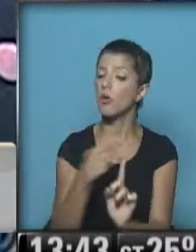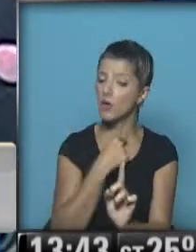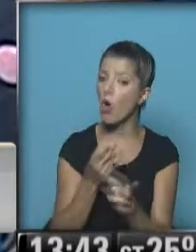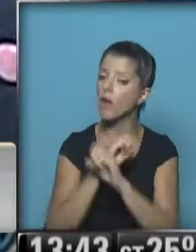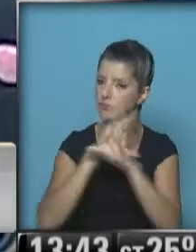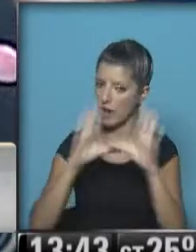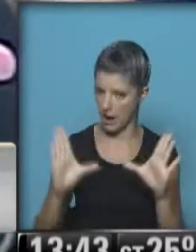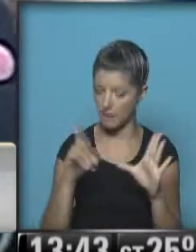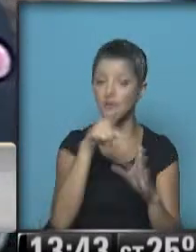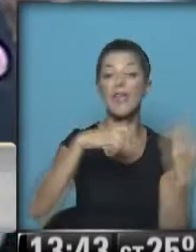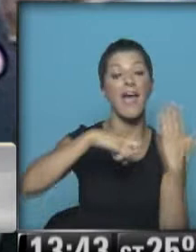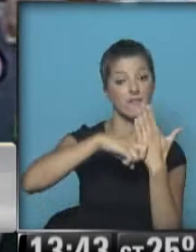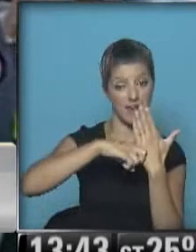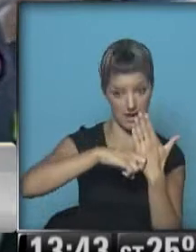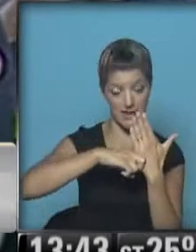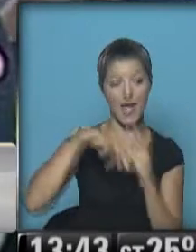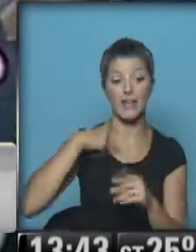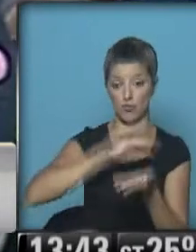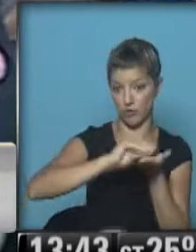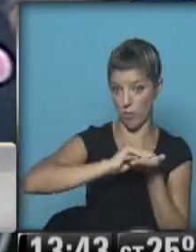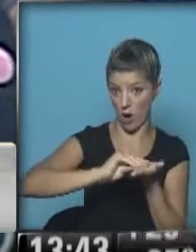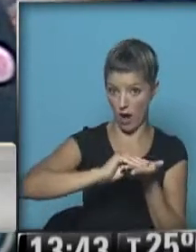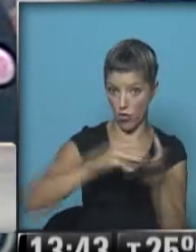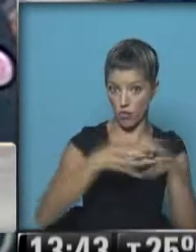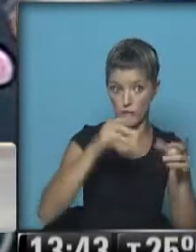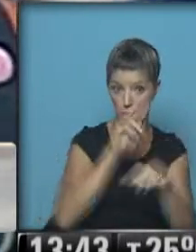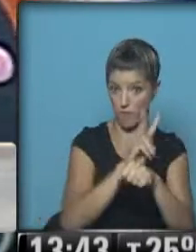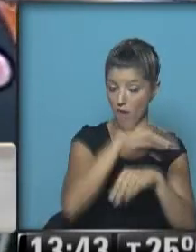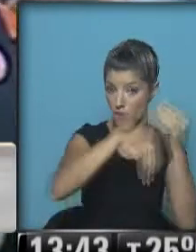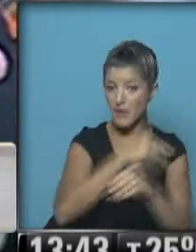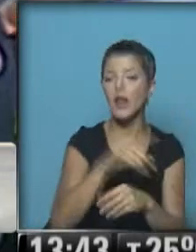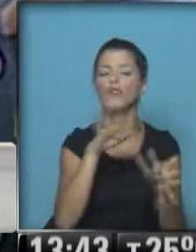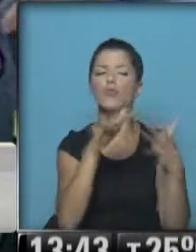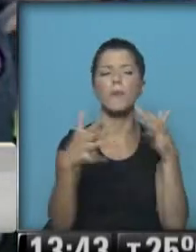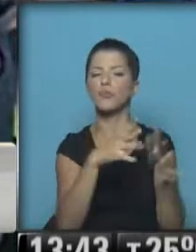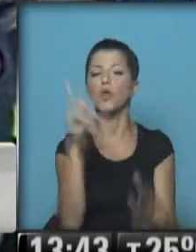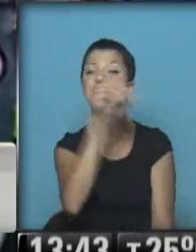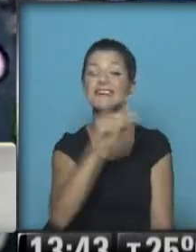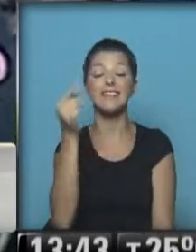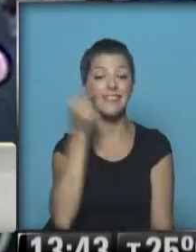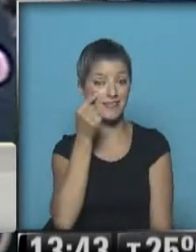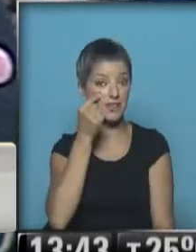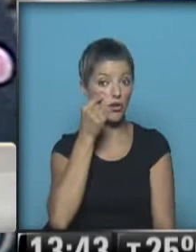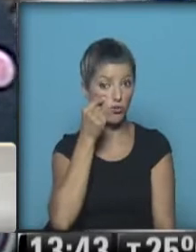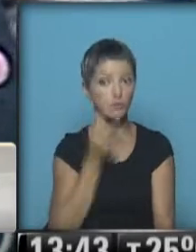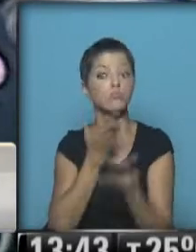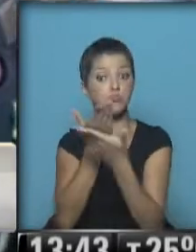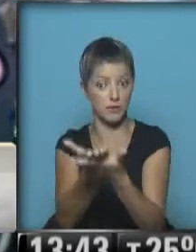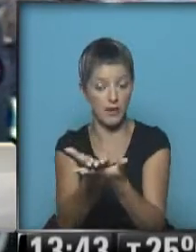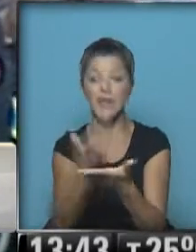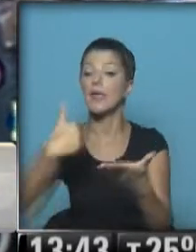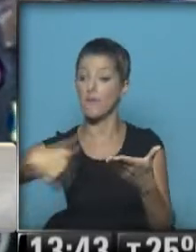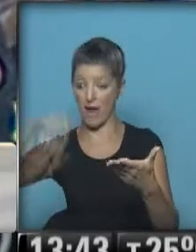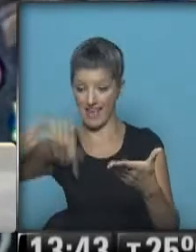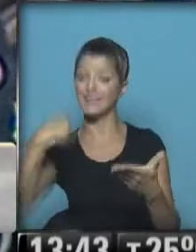tanto la fiscalía como la querella habíamos solicitado aproximadamente 100 testigos, y habrán de desfilar frente al tribunal